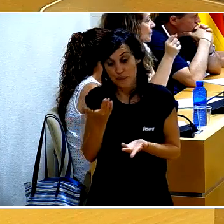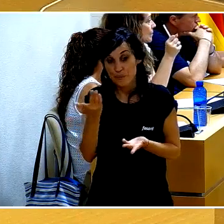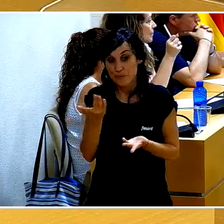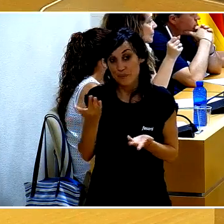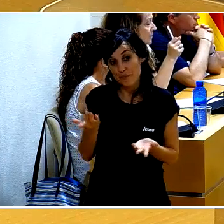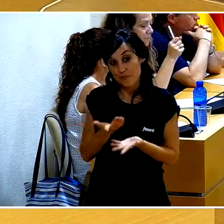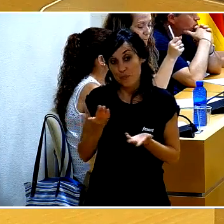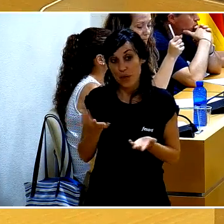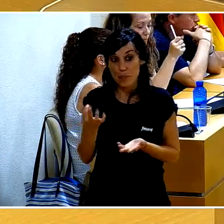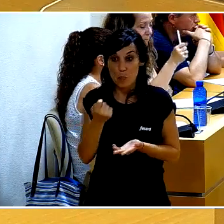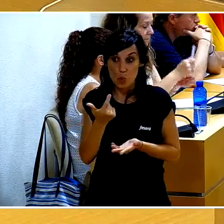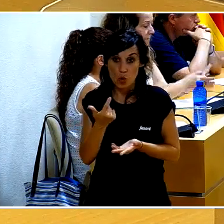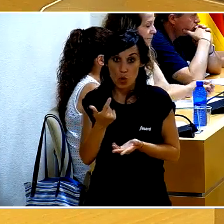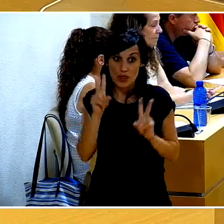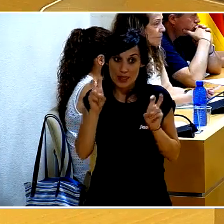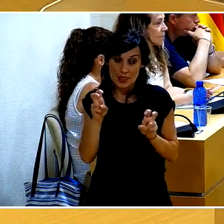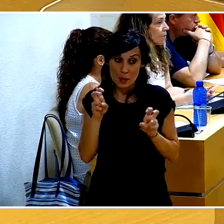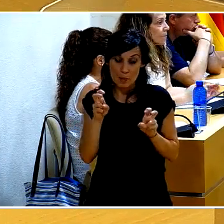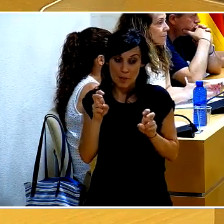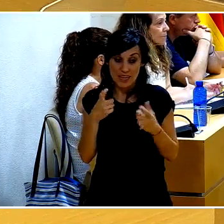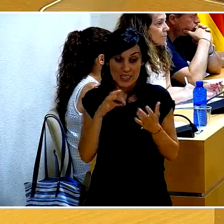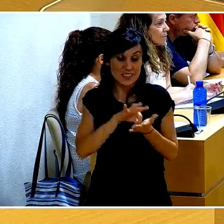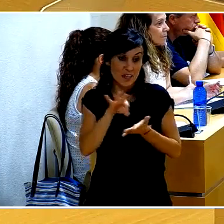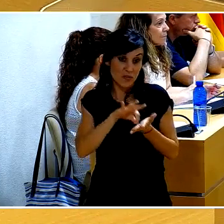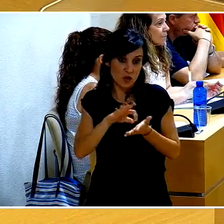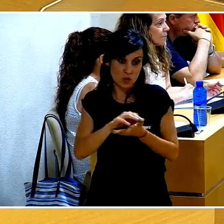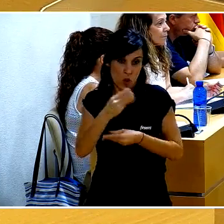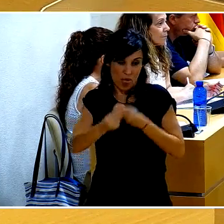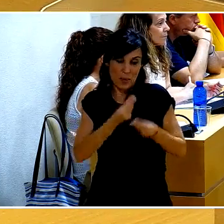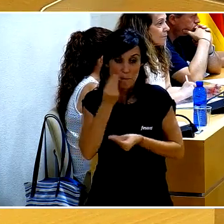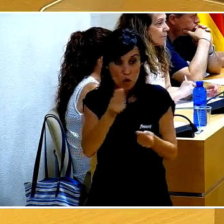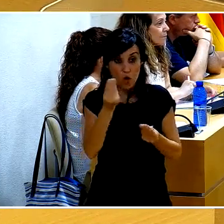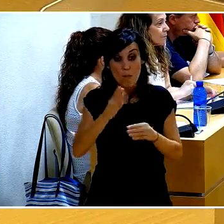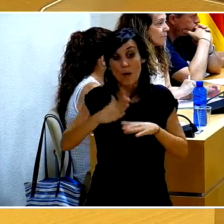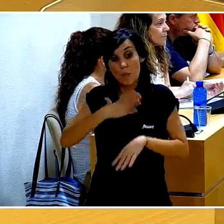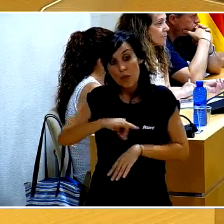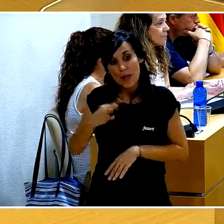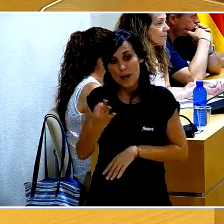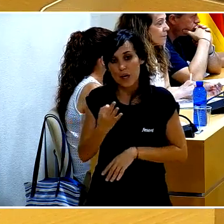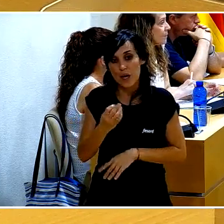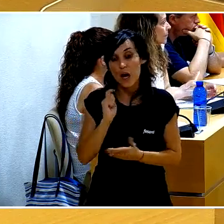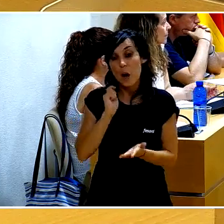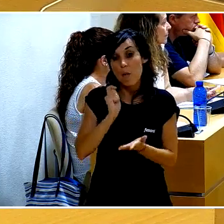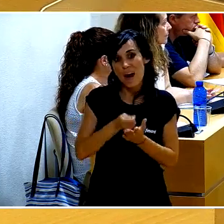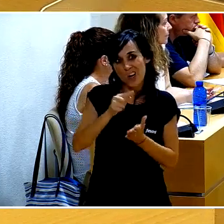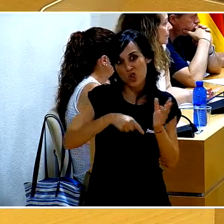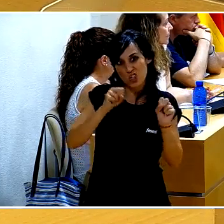que mejoraran el rendimiento de los servicios para poder, por ejemplo, no tener que pagar sin contrato 40.000 €.